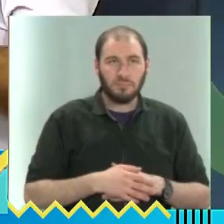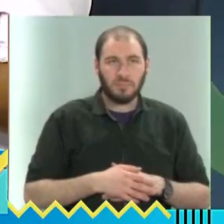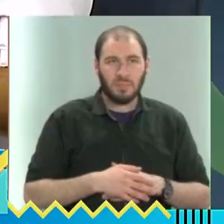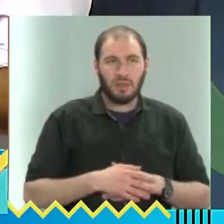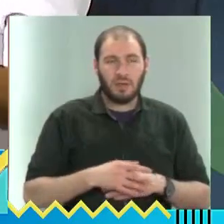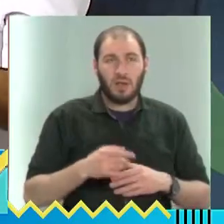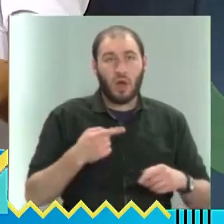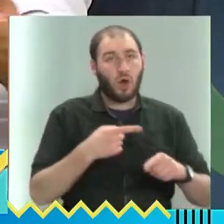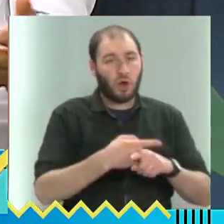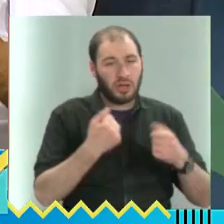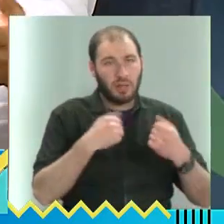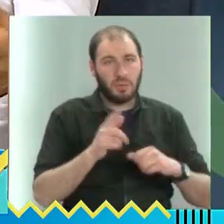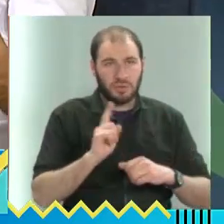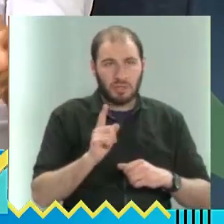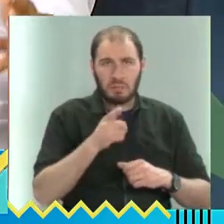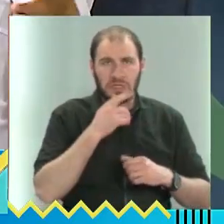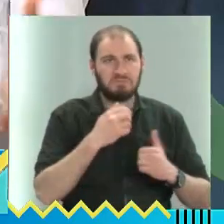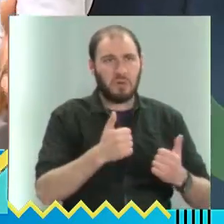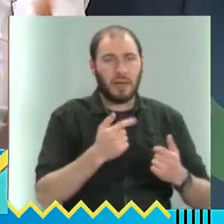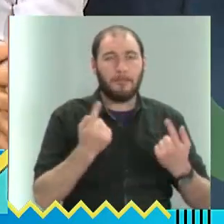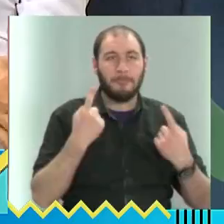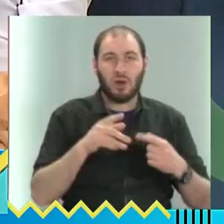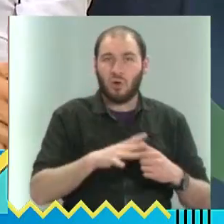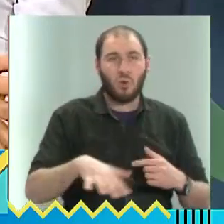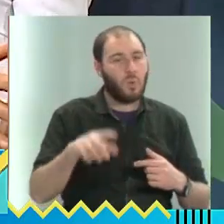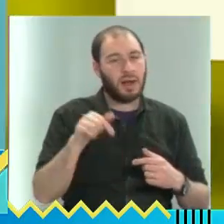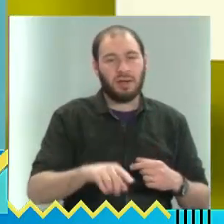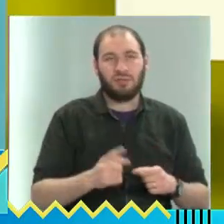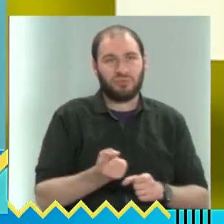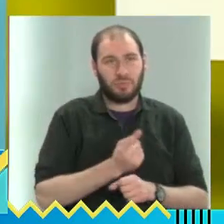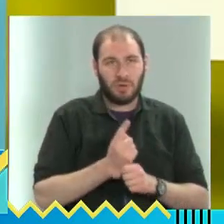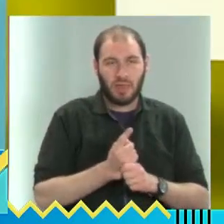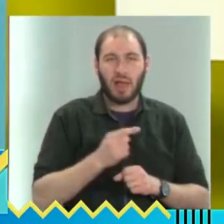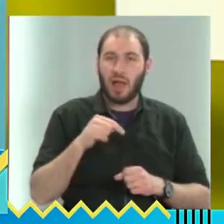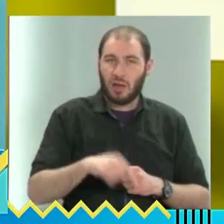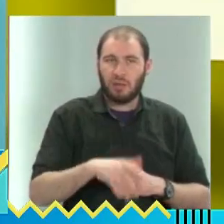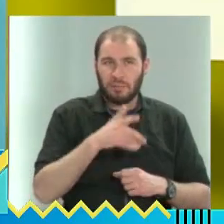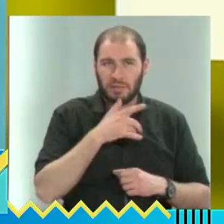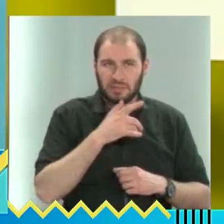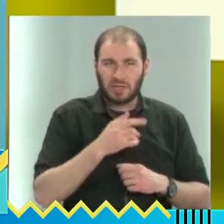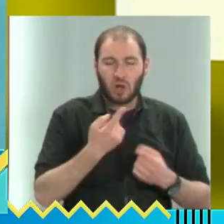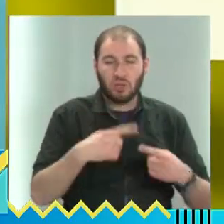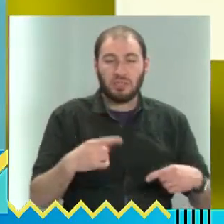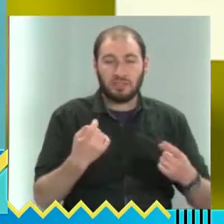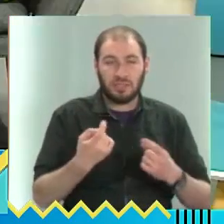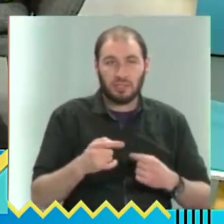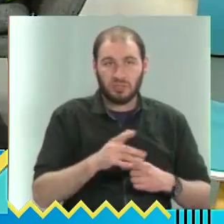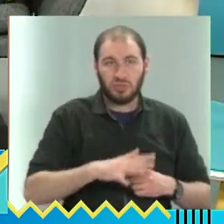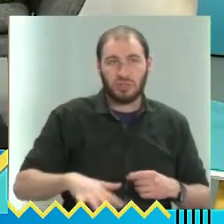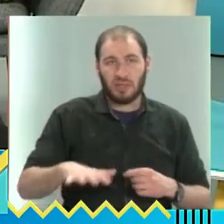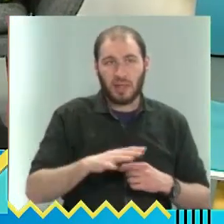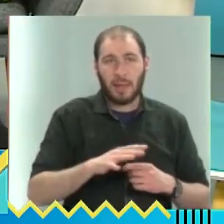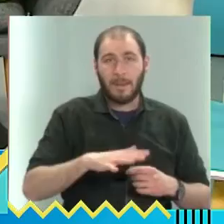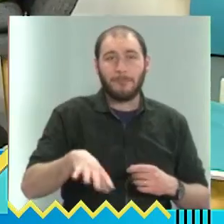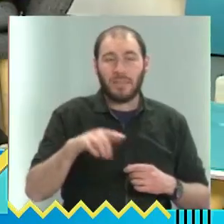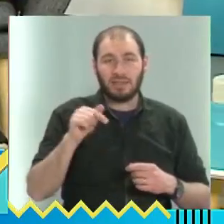es por estar en contra de los deportes urbanos, me parece un fenómeno, pero no era el lugar para hacerlo. Y ahora creo que era una necesidad de la sociedad de que